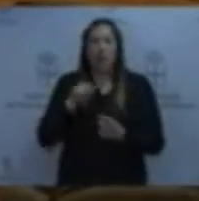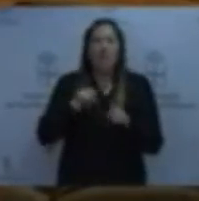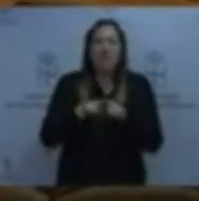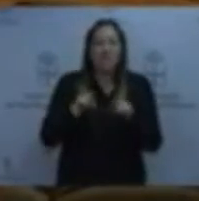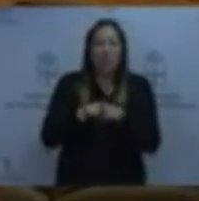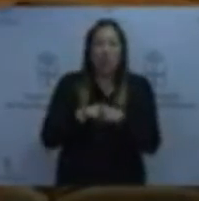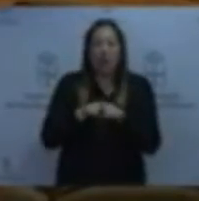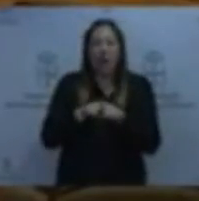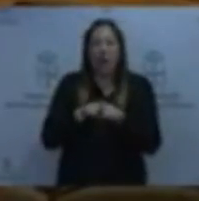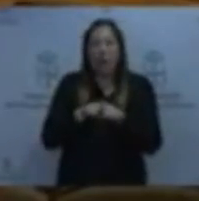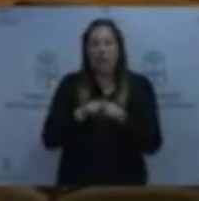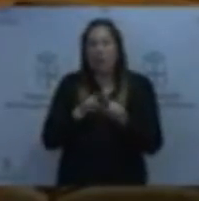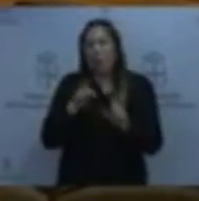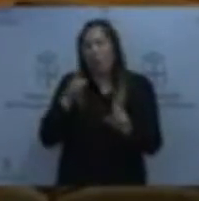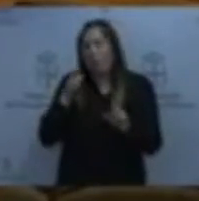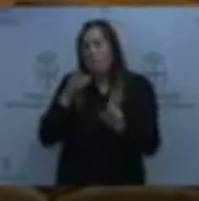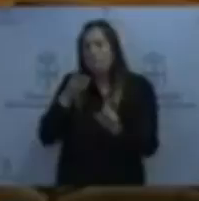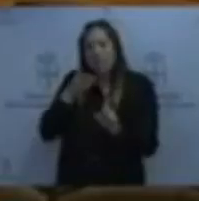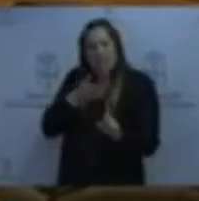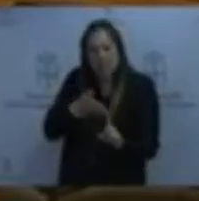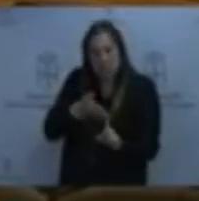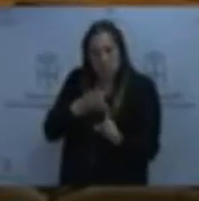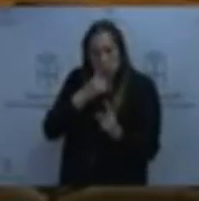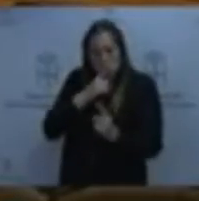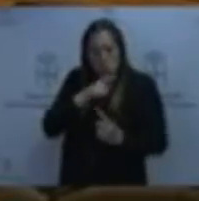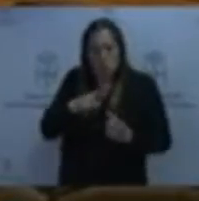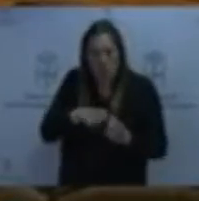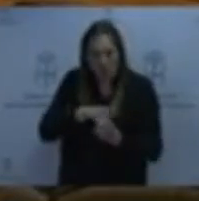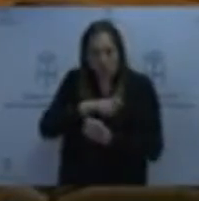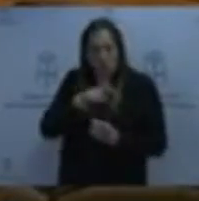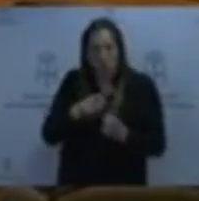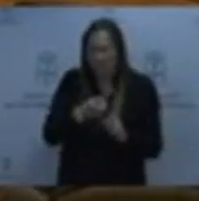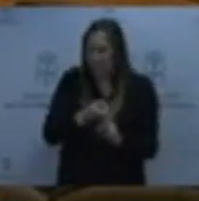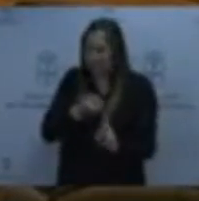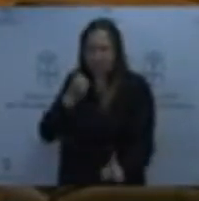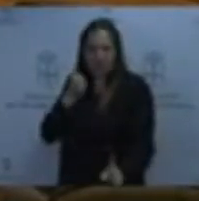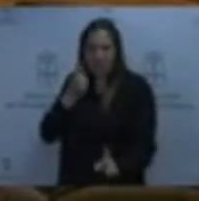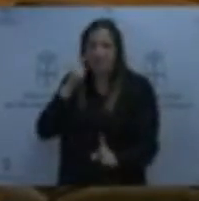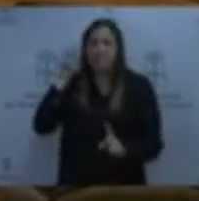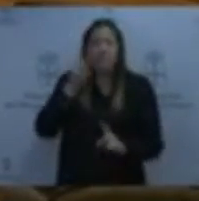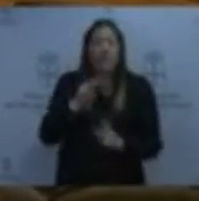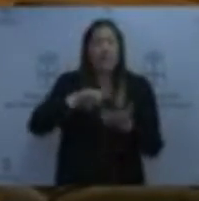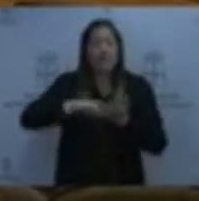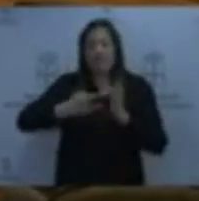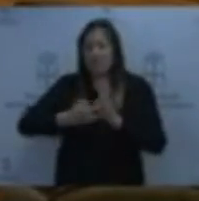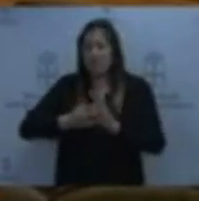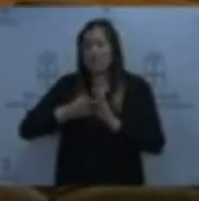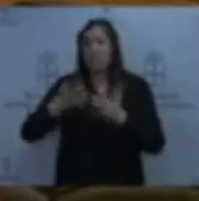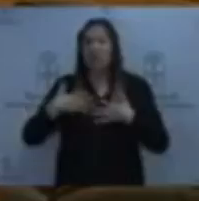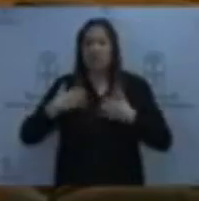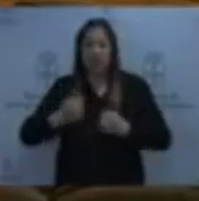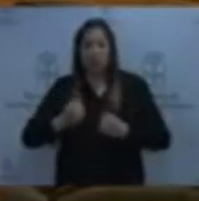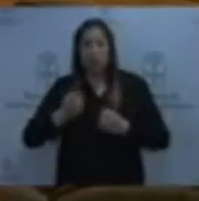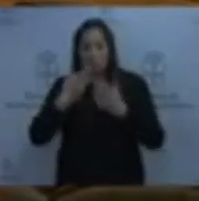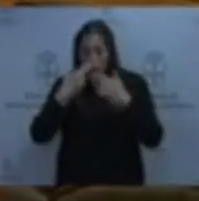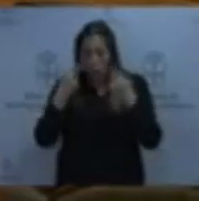restrictiva visión del año a año y comenzar a ver el sistema sanitario público y los recursos humanos como una inversión